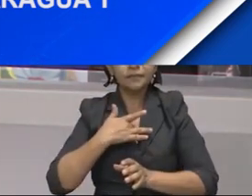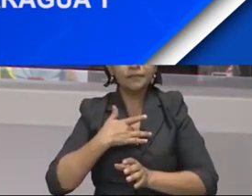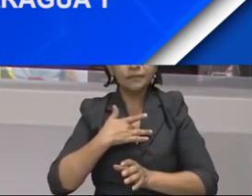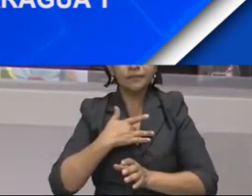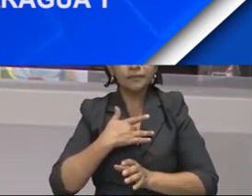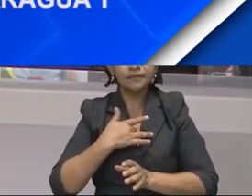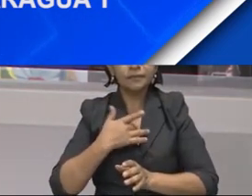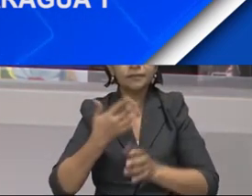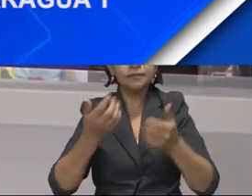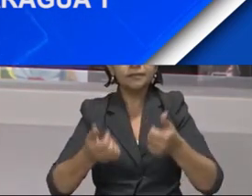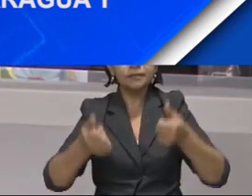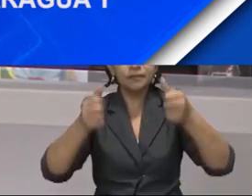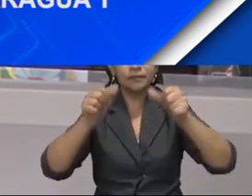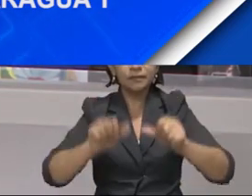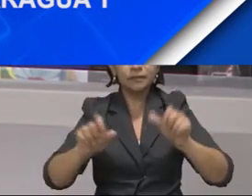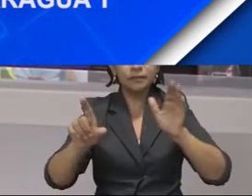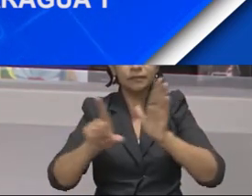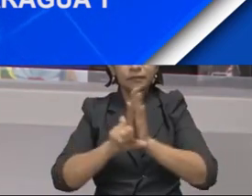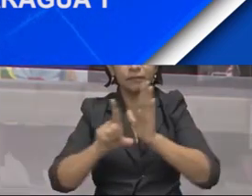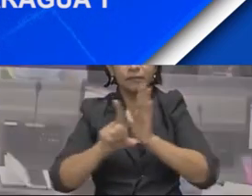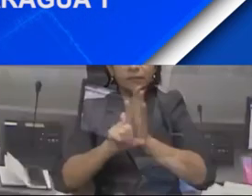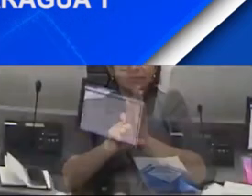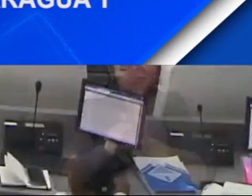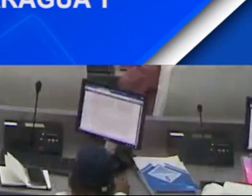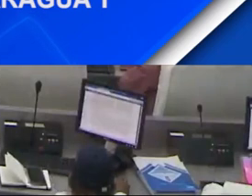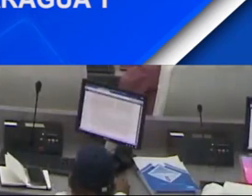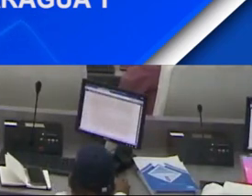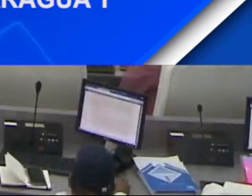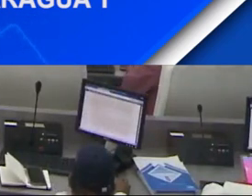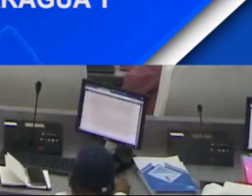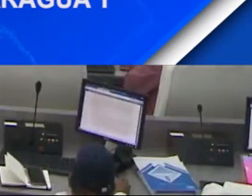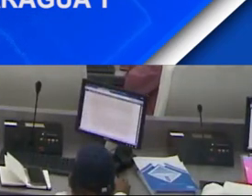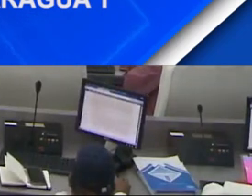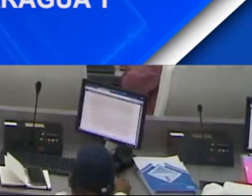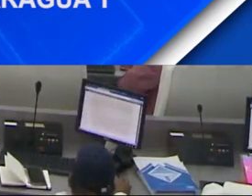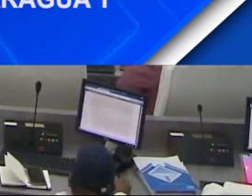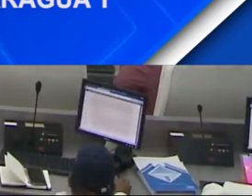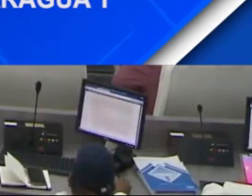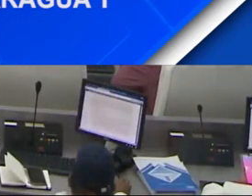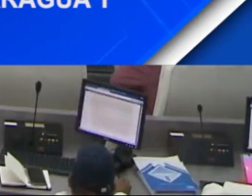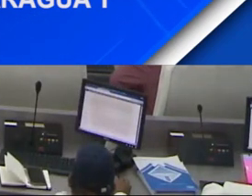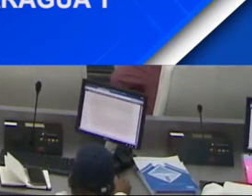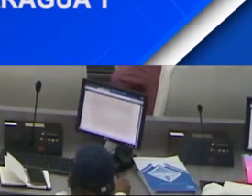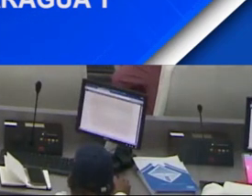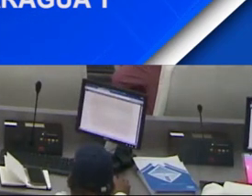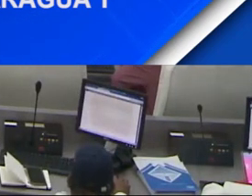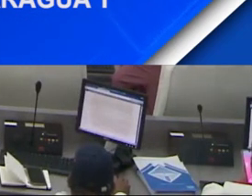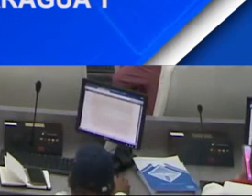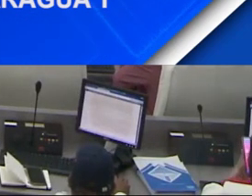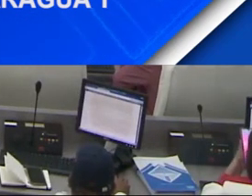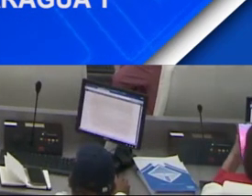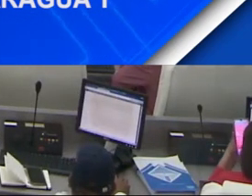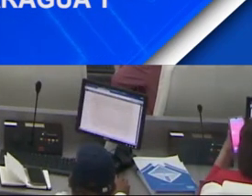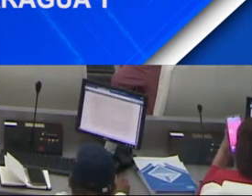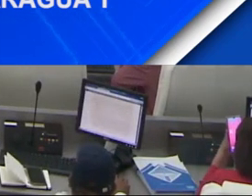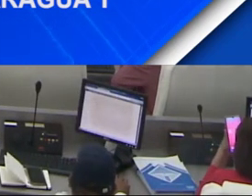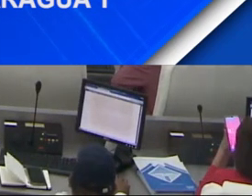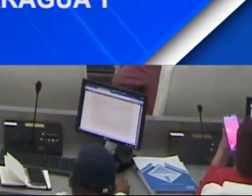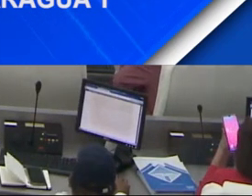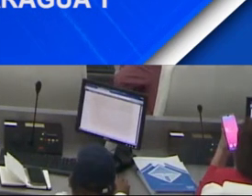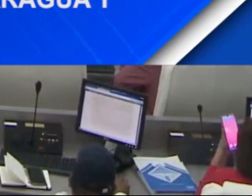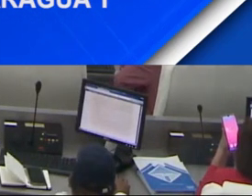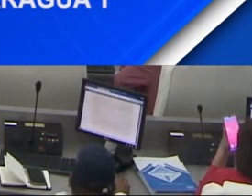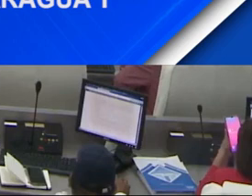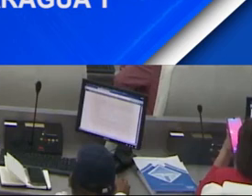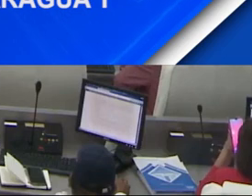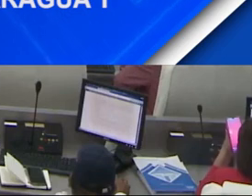necesaria para controlar el cumplimiento de la legislación aduanera, en particular el valor E, el valor en aduana; B,